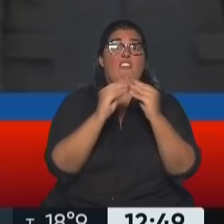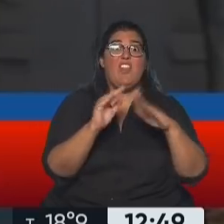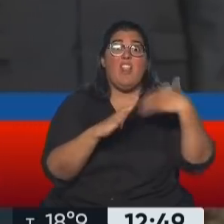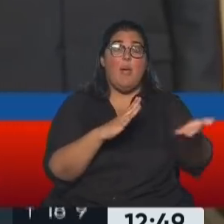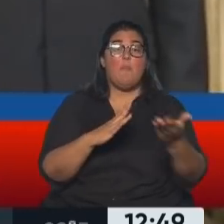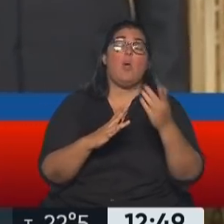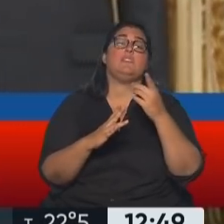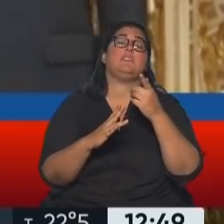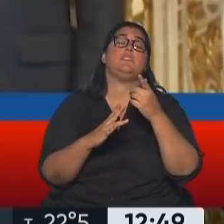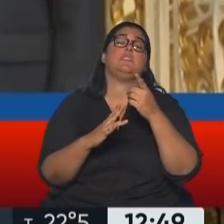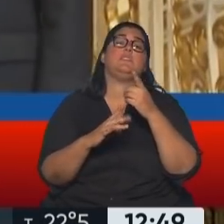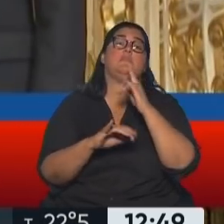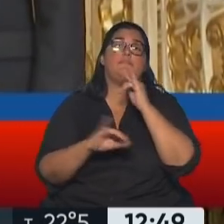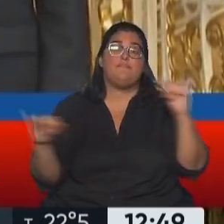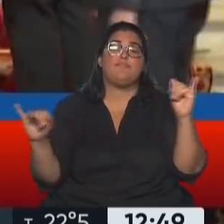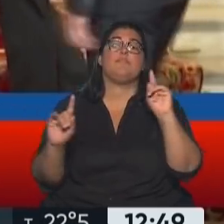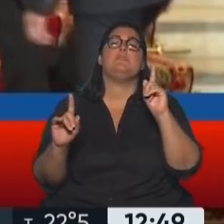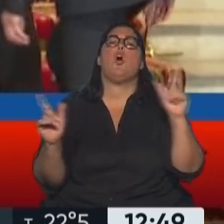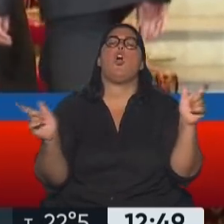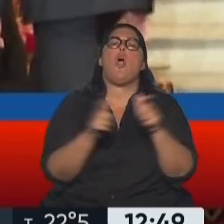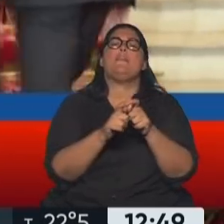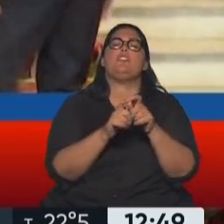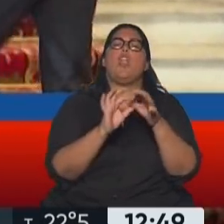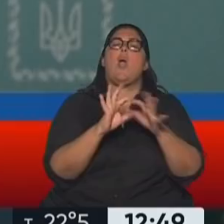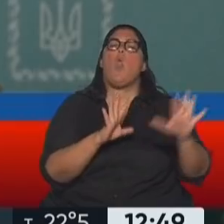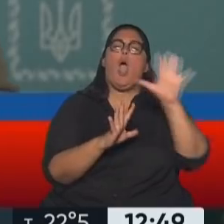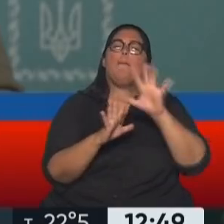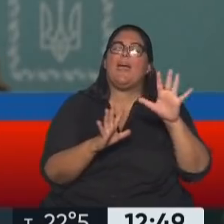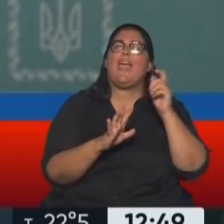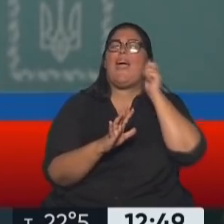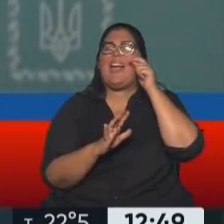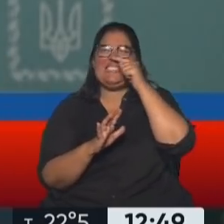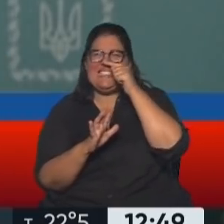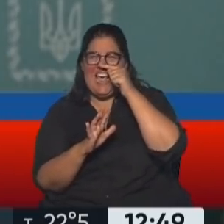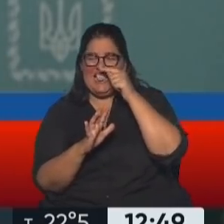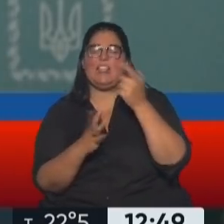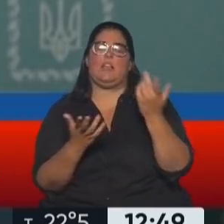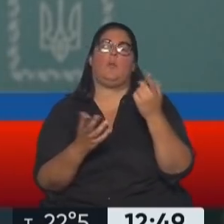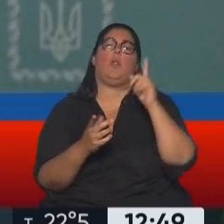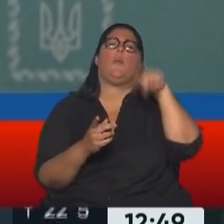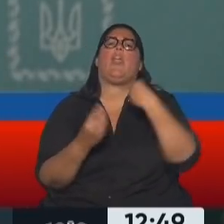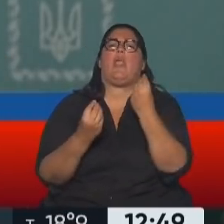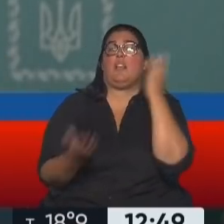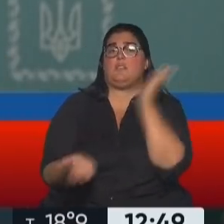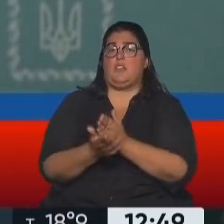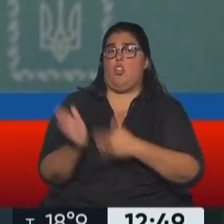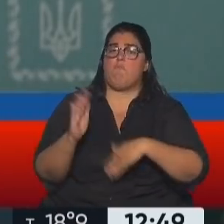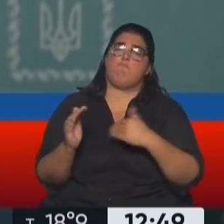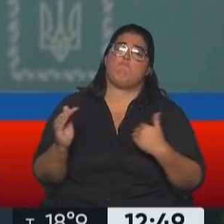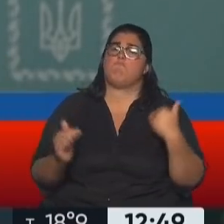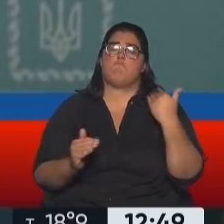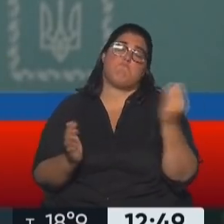la OTAN, pero también con la Comisión Europea y también el G7, bueno, más más sanciones para Rusia, es lo